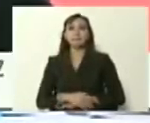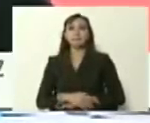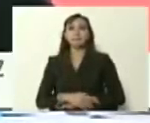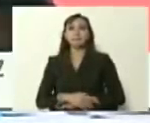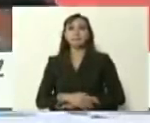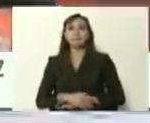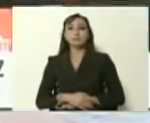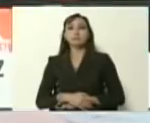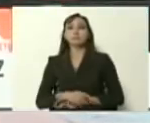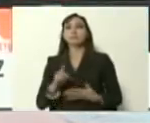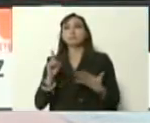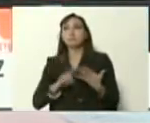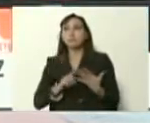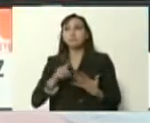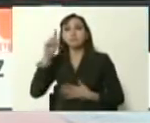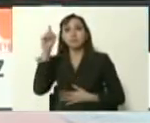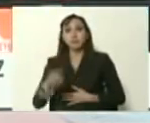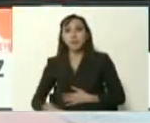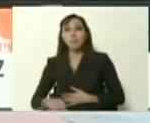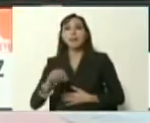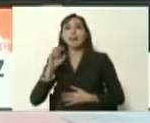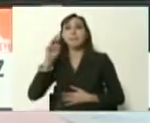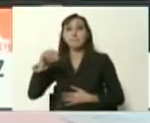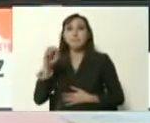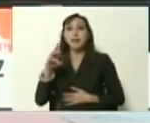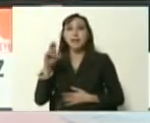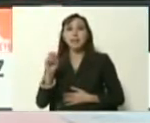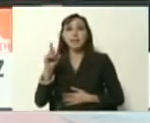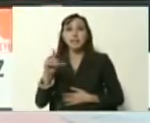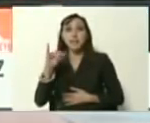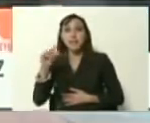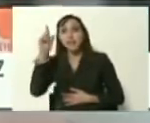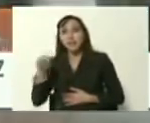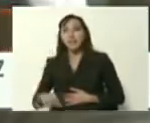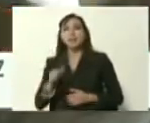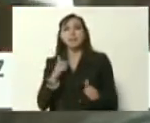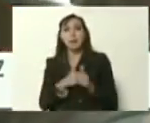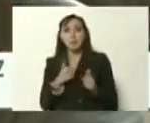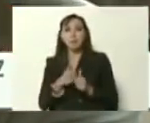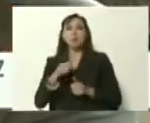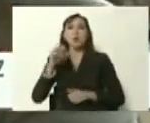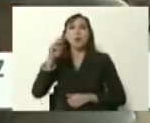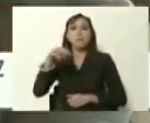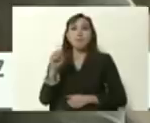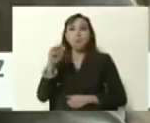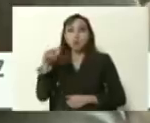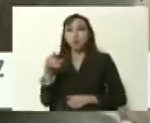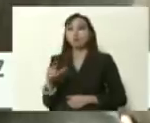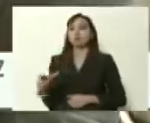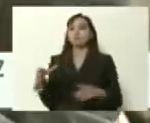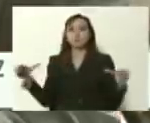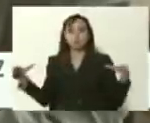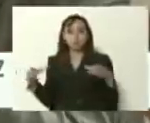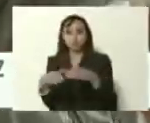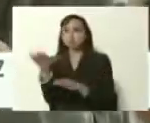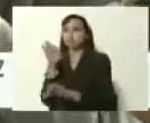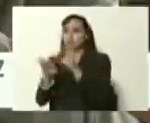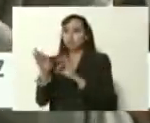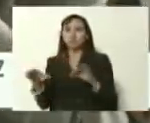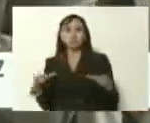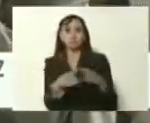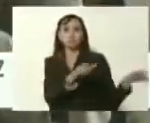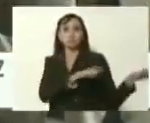por el pastor Ignacio Illaramendi y por el apóstol César Mendoza. Esa